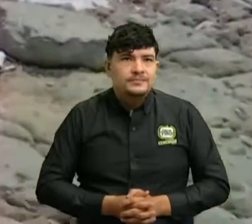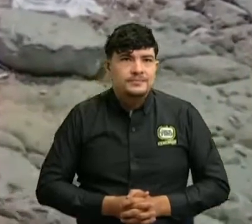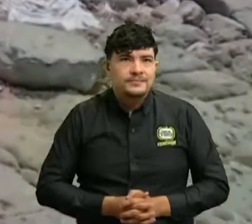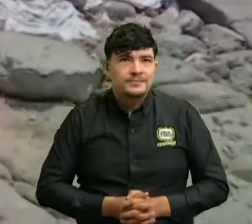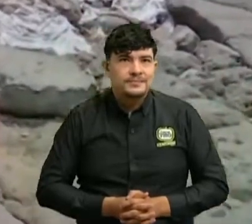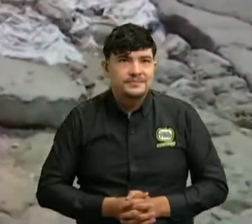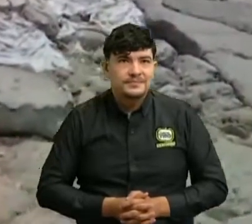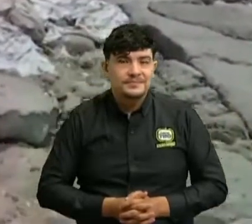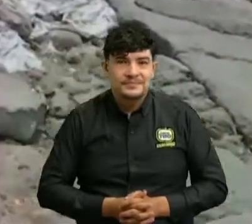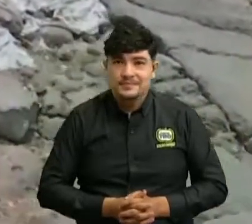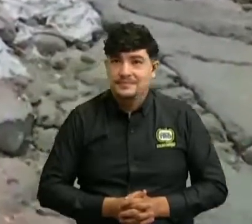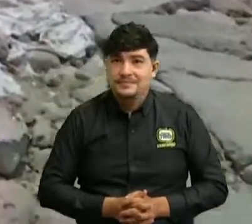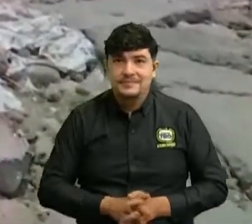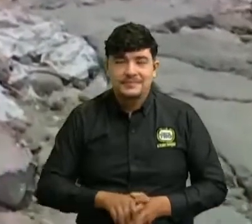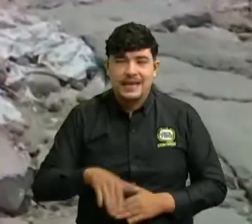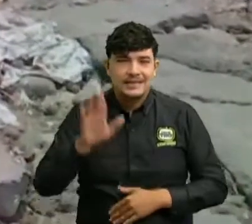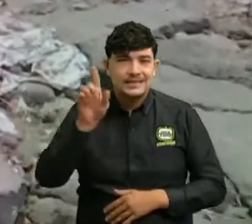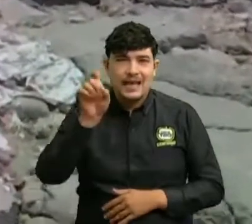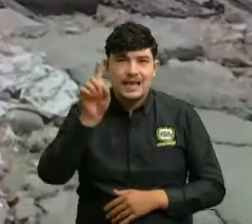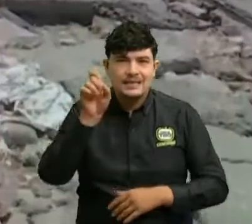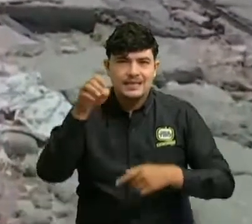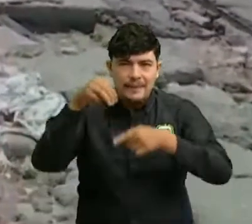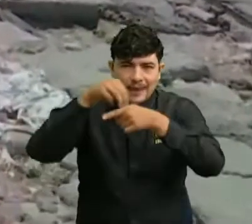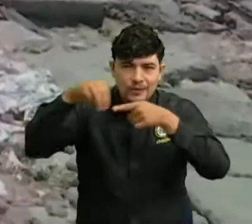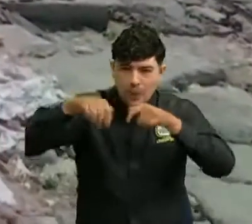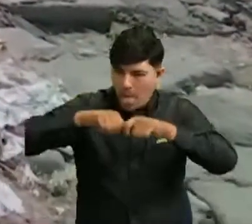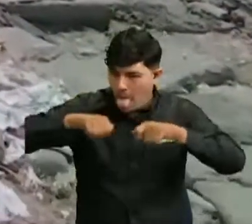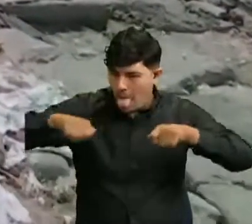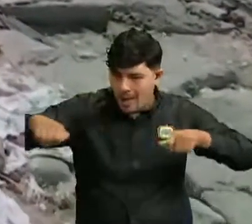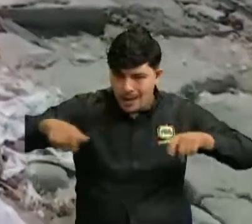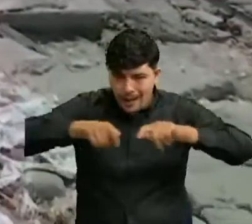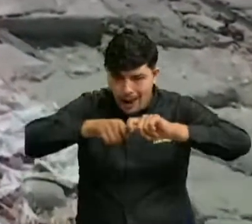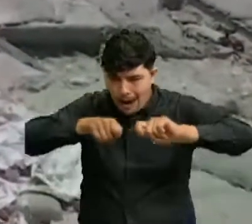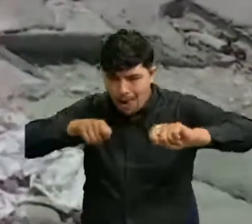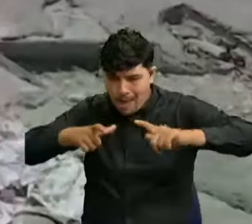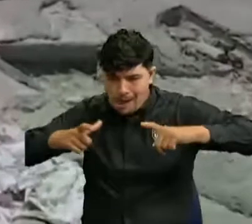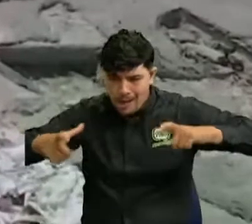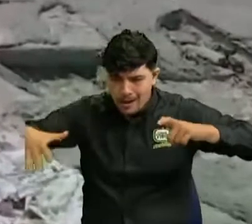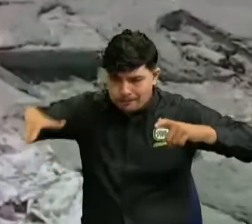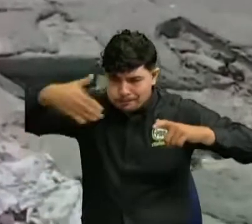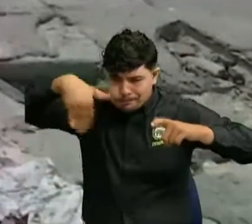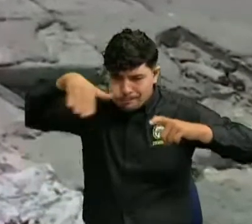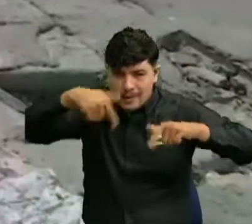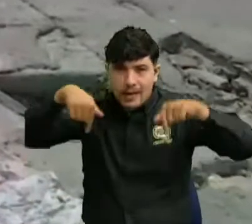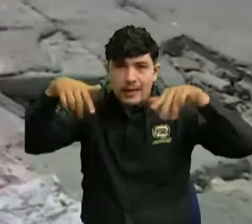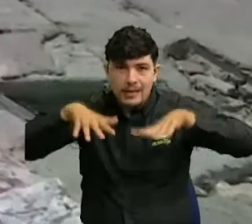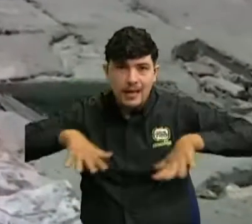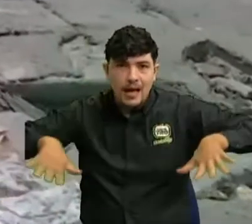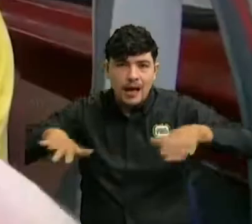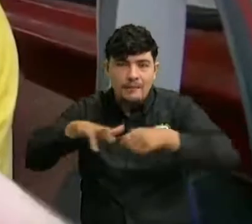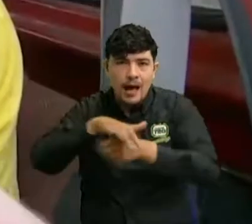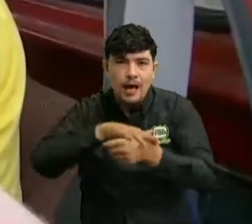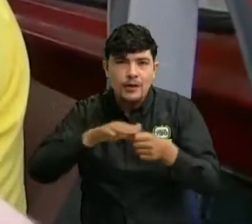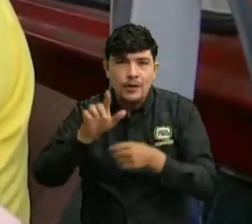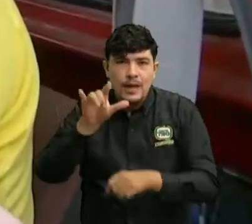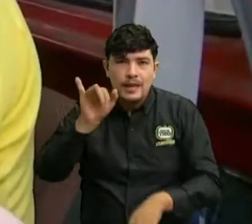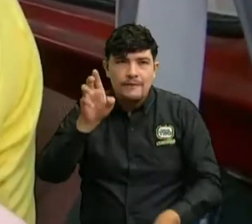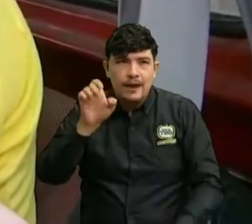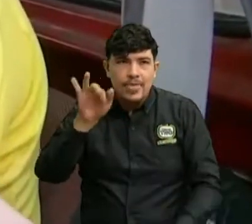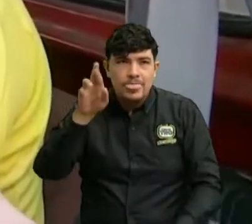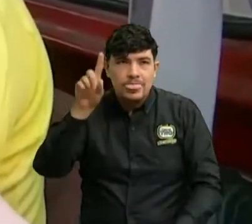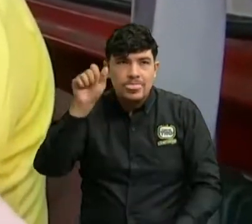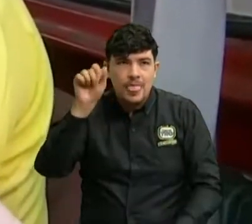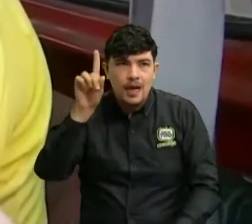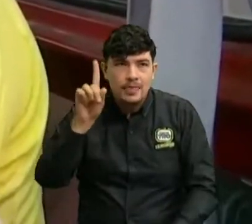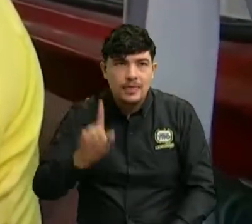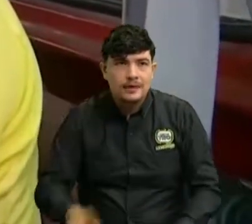Más de 6 metros es uno de los cráteres que hay aquí en la Ciudadela de la Libertad. Pero hermano, pero toca hacer